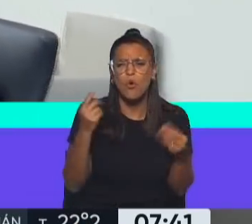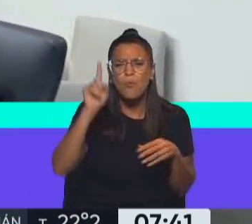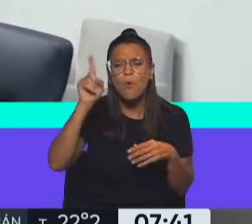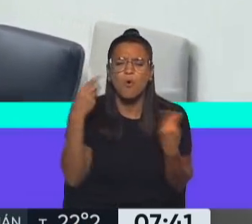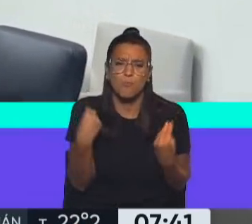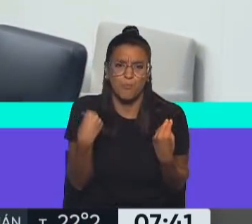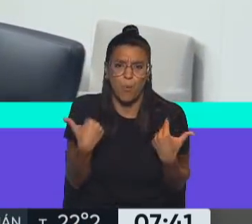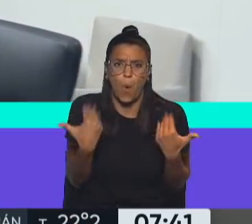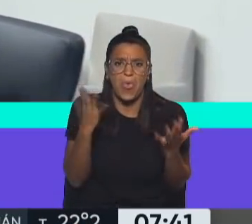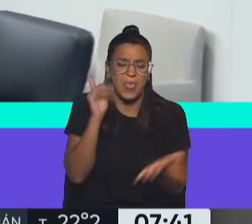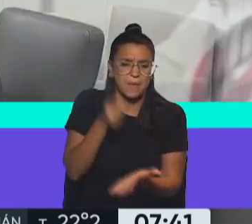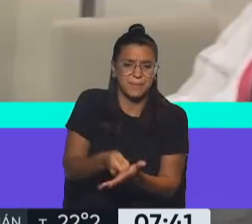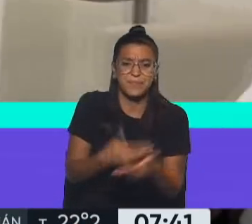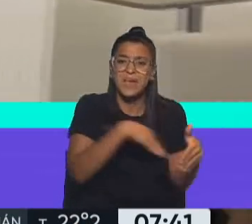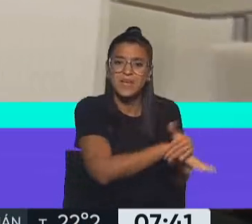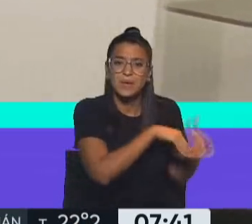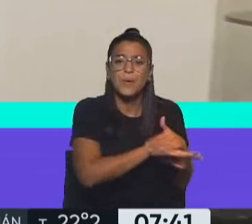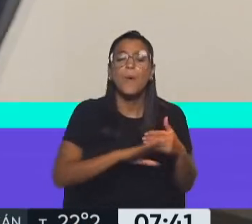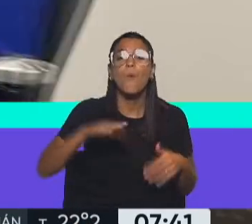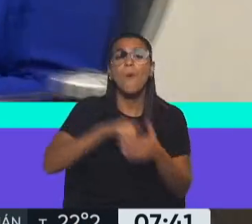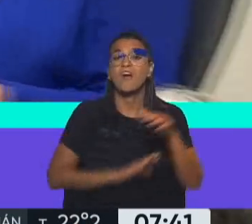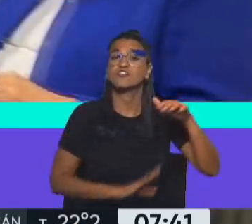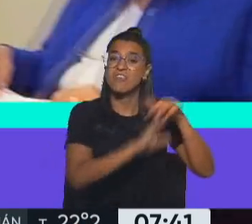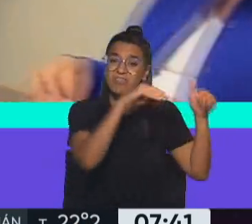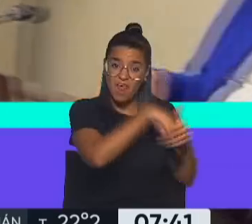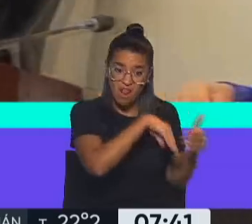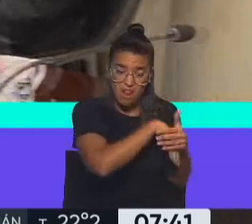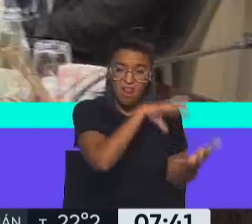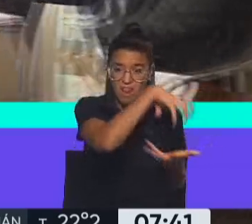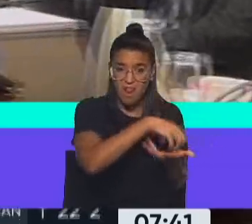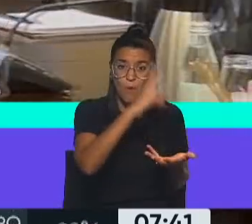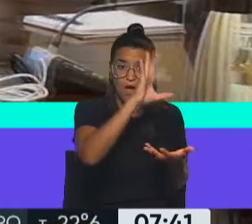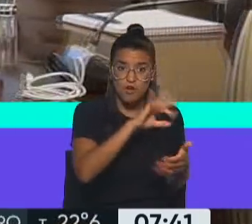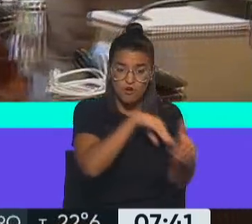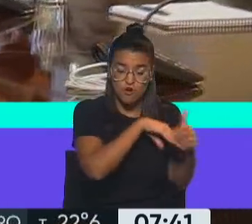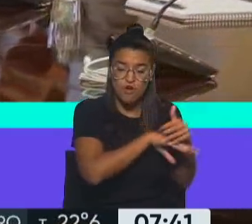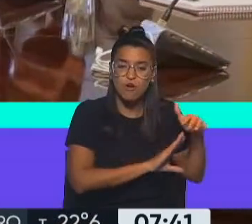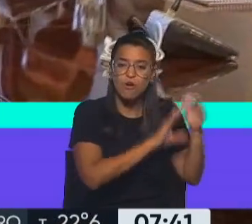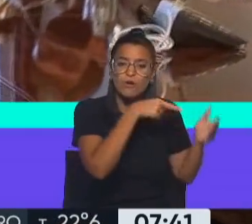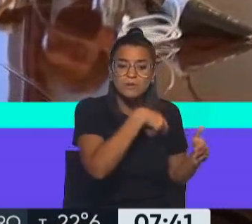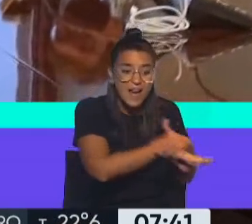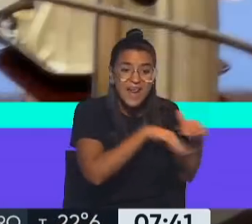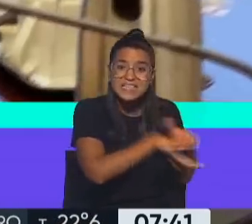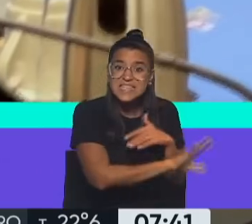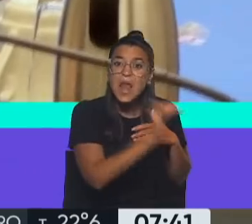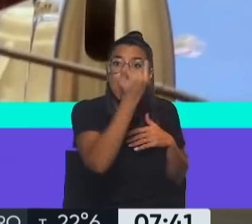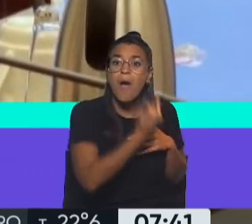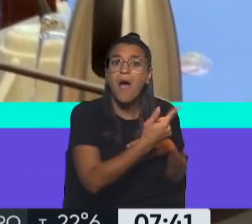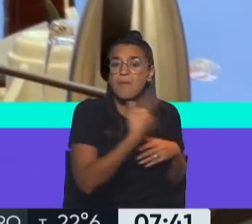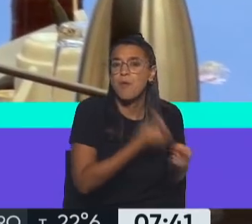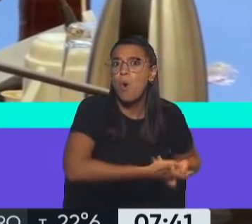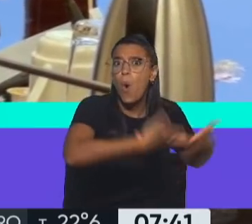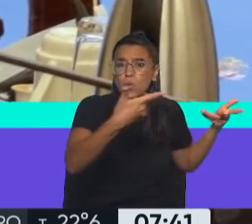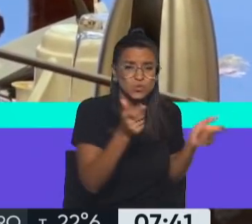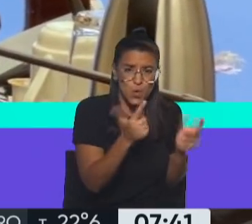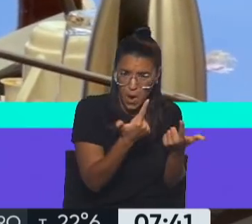en cuenta las reservas que hay en el Banco Central, que desde distintos sectores y el propio gobierno reconoce que no son altas esas reservas? No,